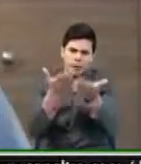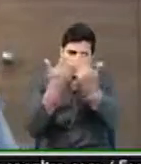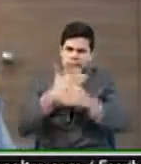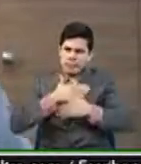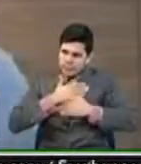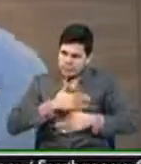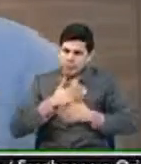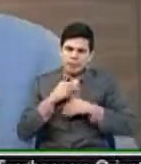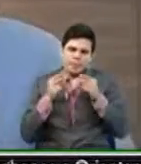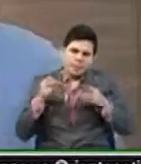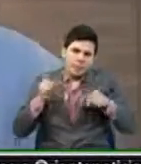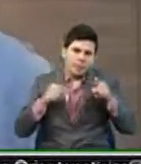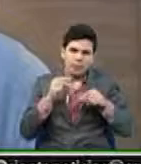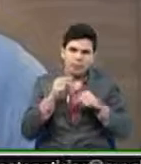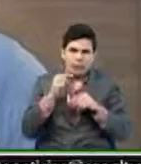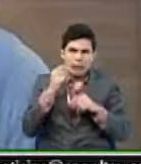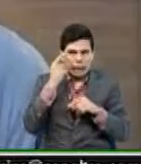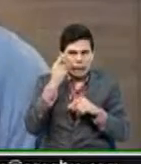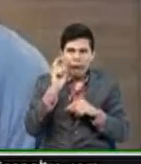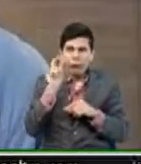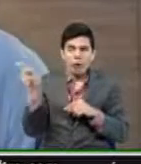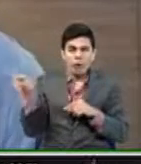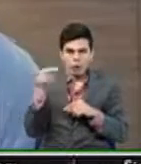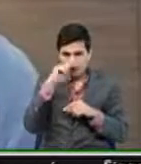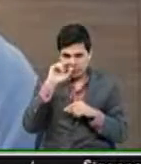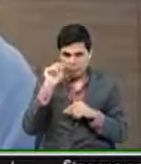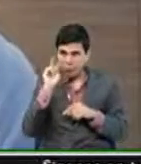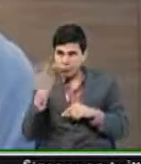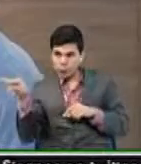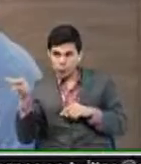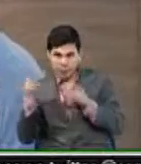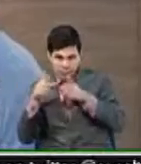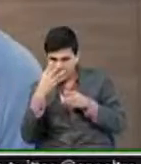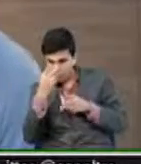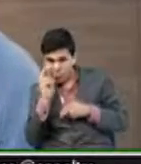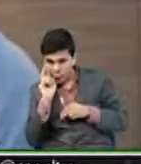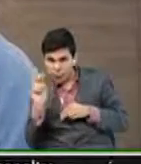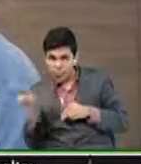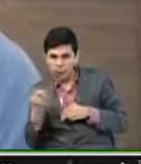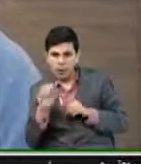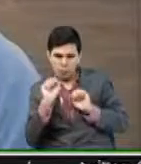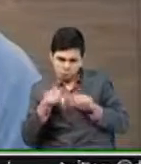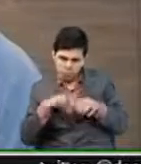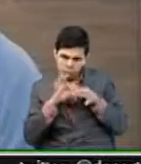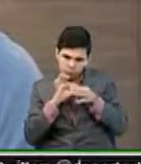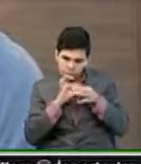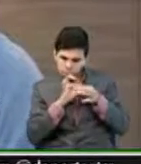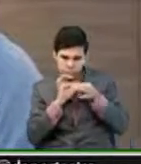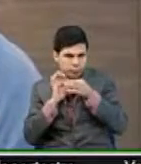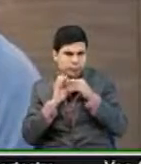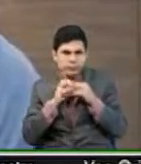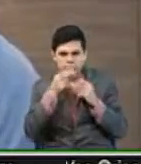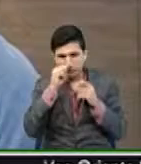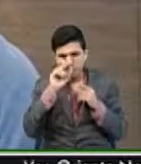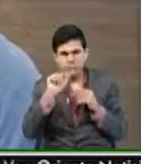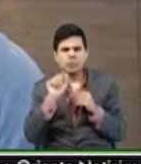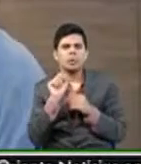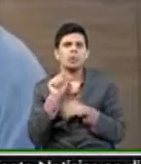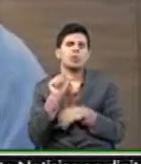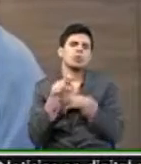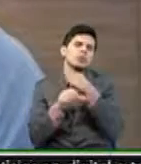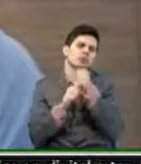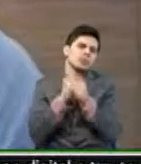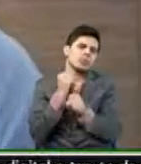las personas que de pronto tengan conocimiento de los movimientos que hicieron estas personas o algo, que nos unamos, que mire que es una niña tan solo 11